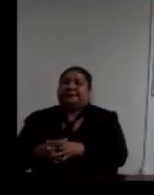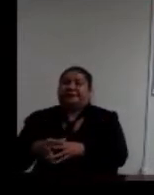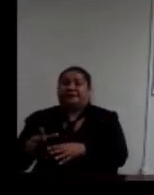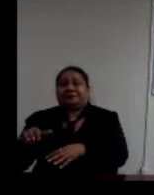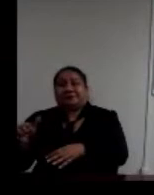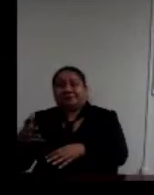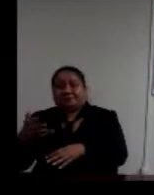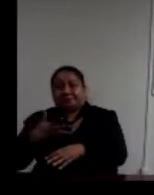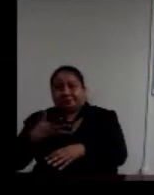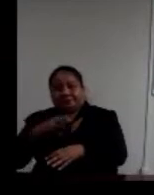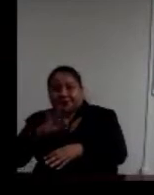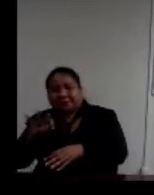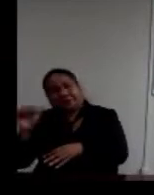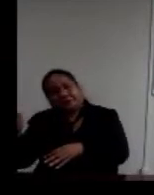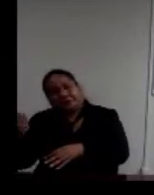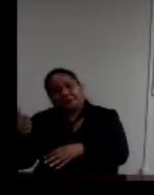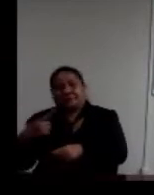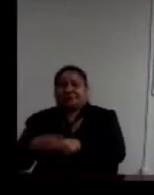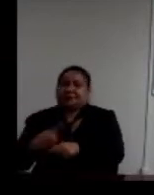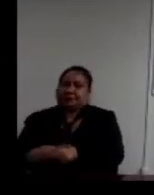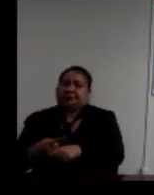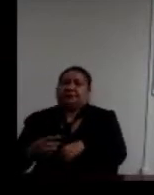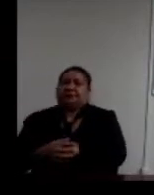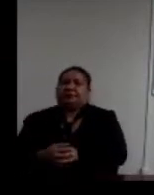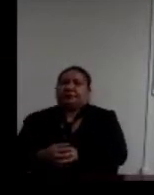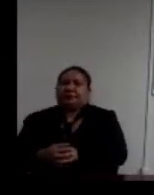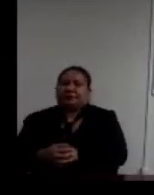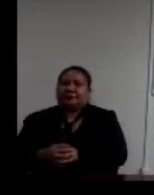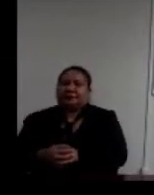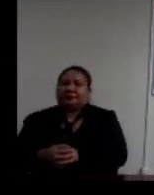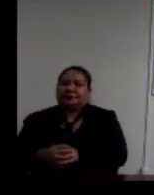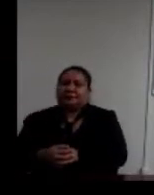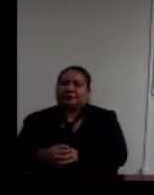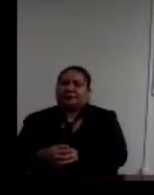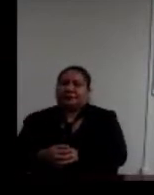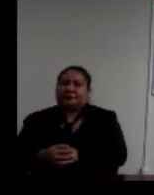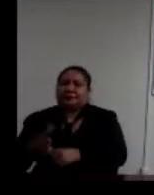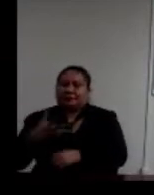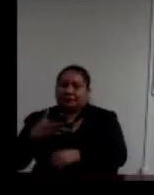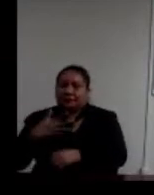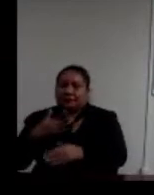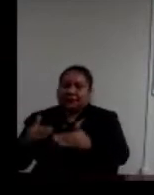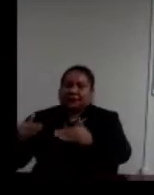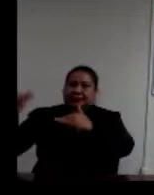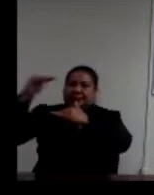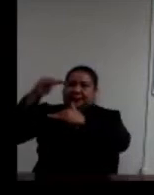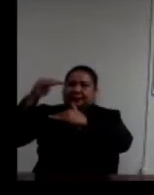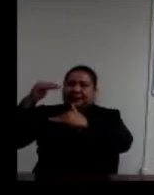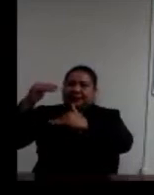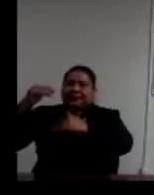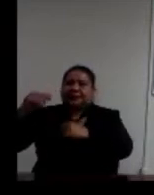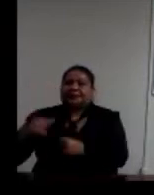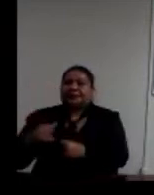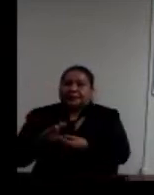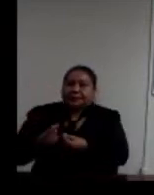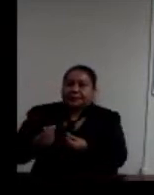padecimiento, ¿sí? Es muy alta también la prevalencia de niños que tenemos con ansiedad y